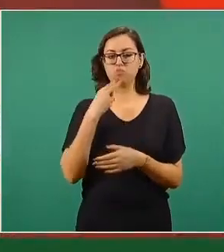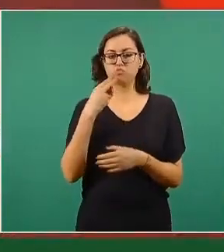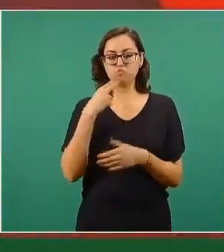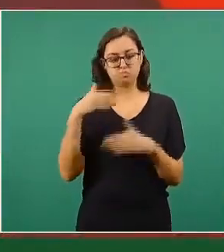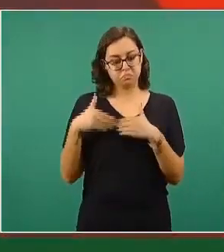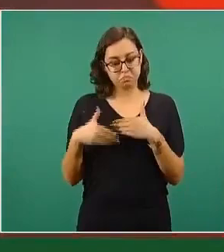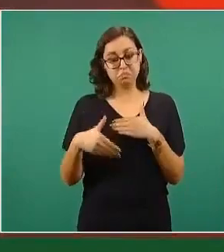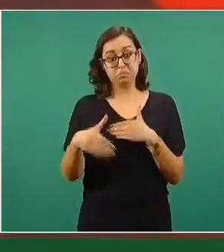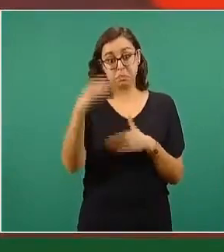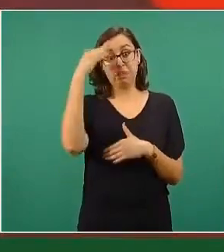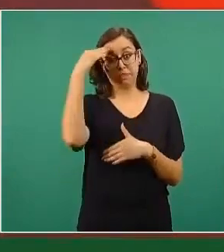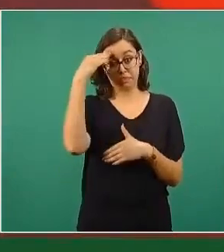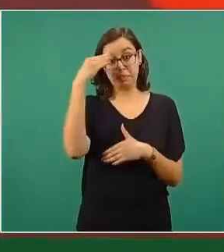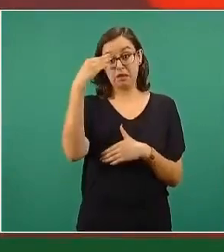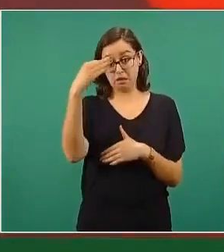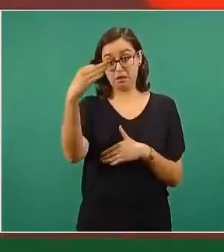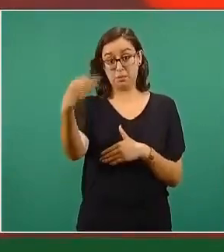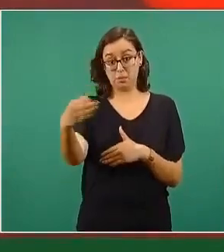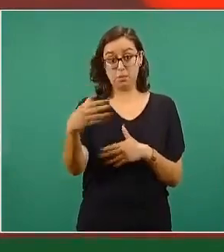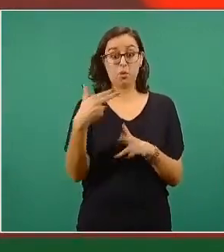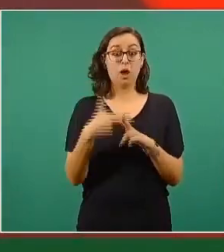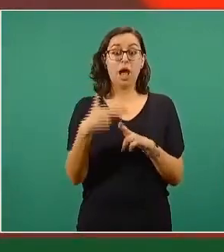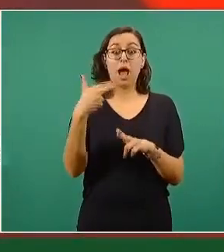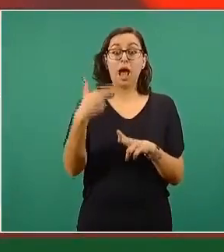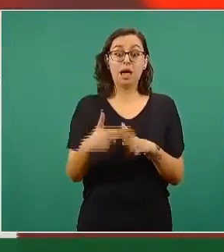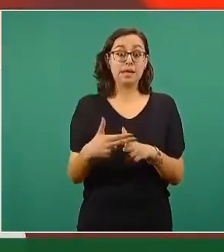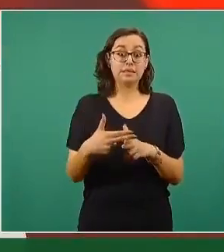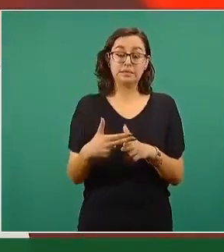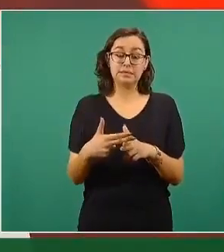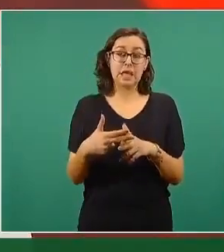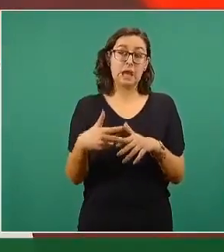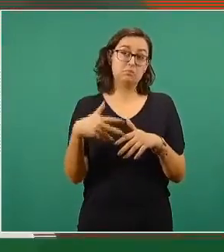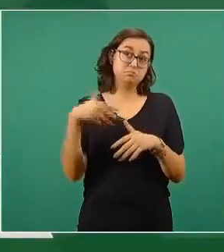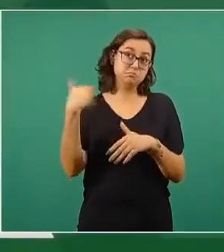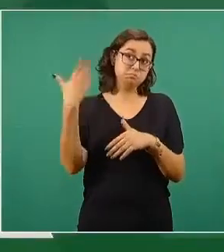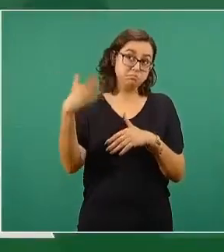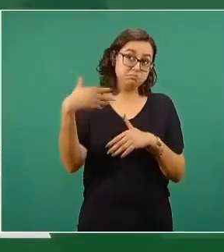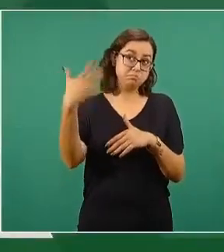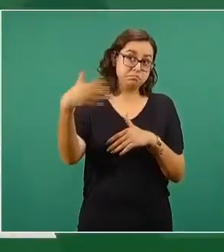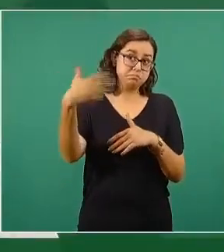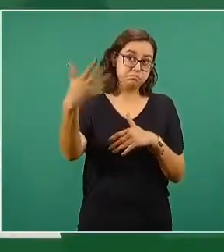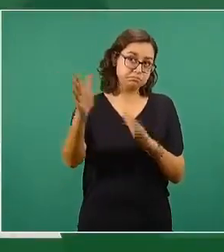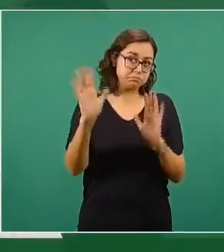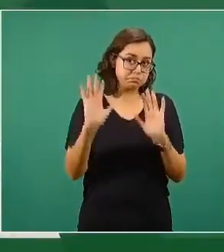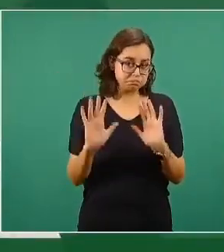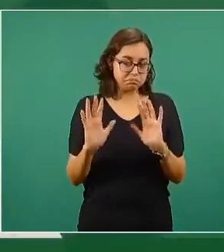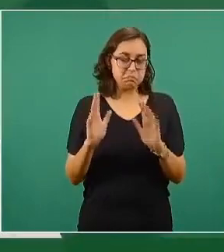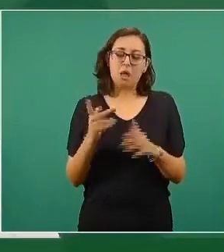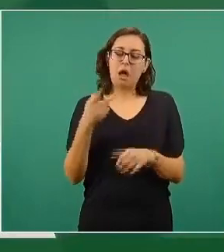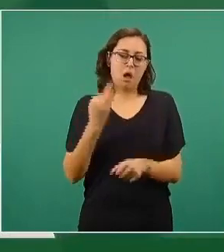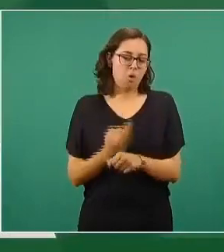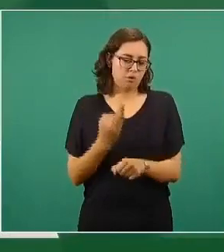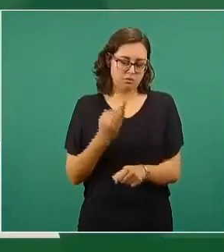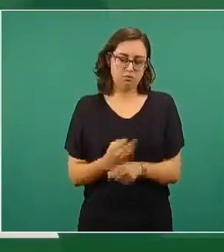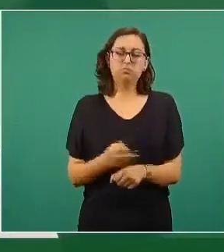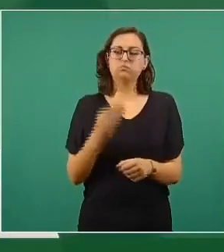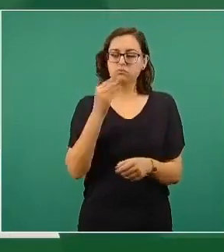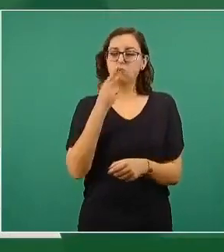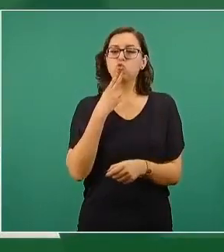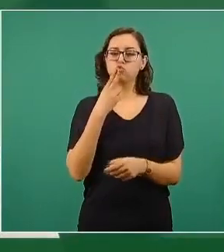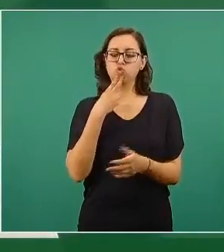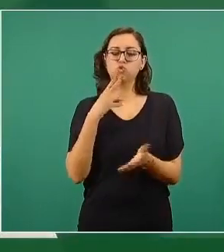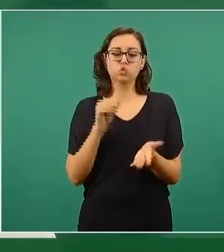todavía por bastante tiempo hasta que ya pudieran perder su utilidad. En este momento destacamos